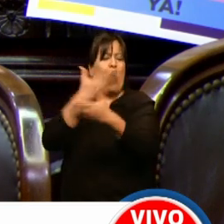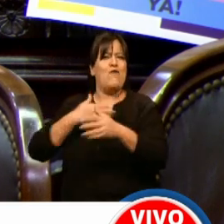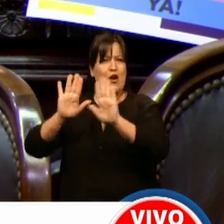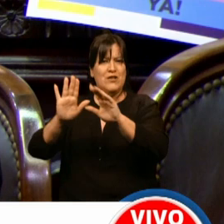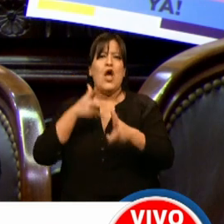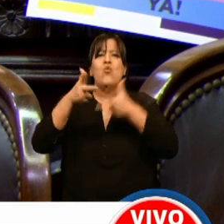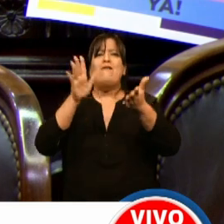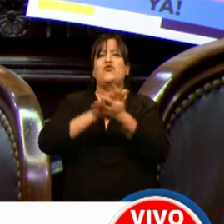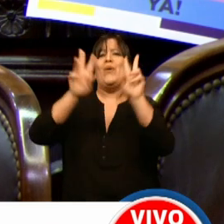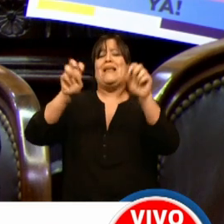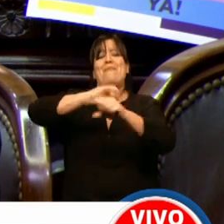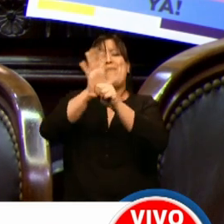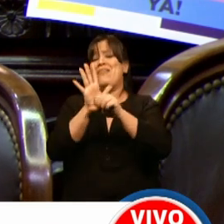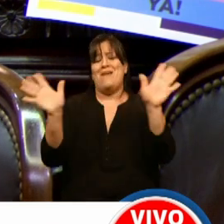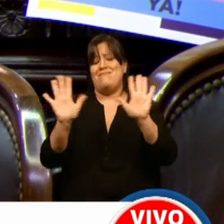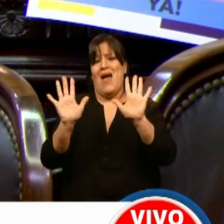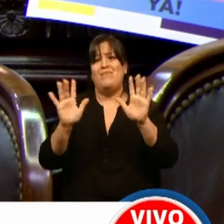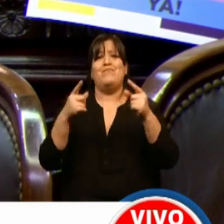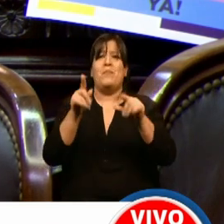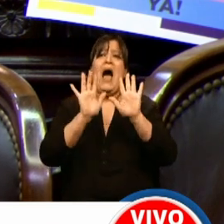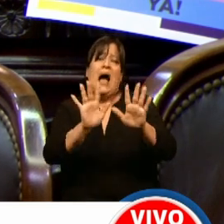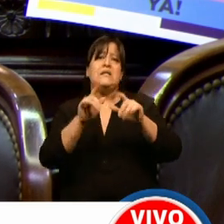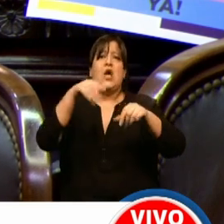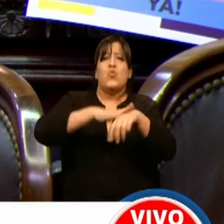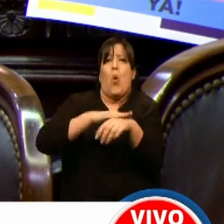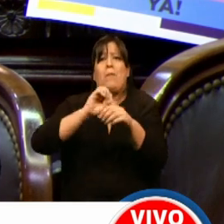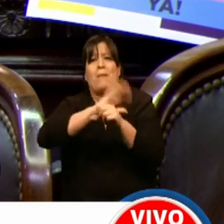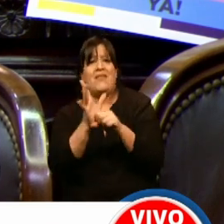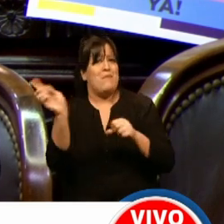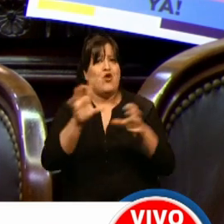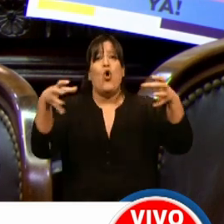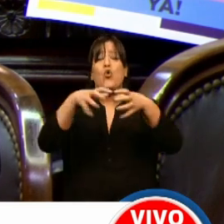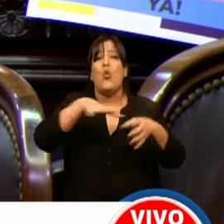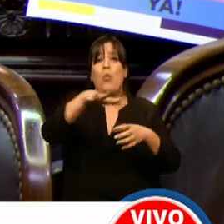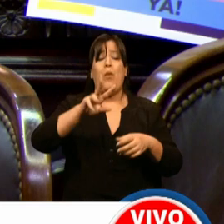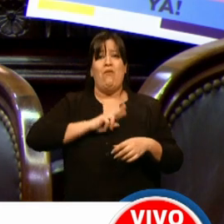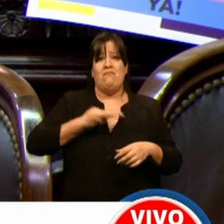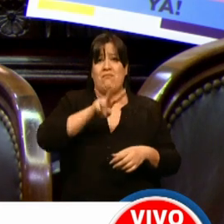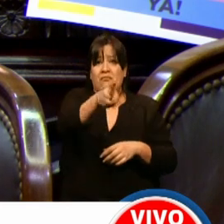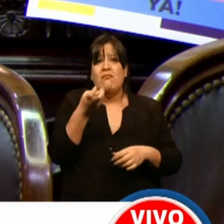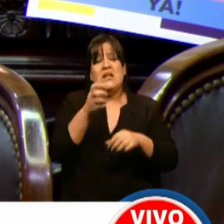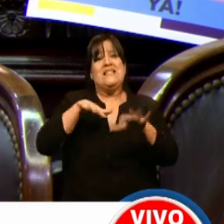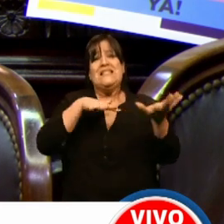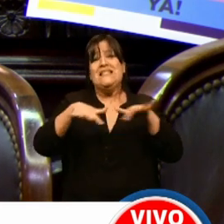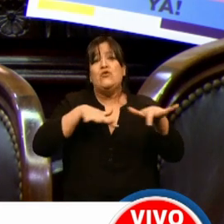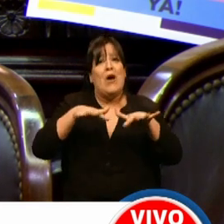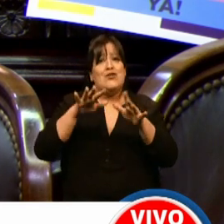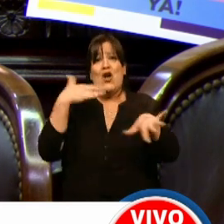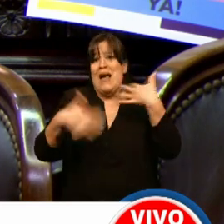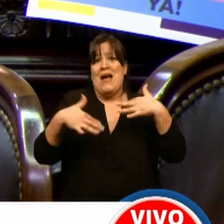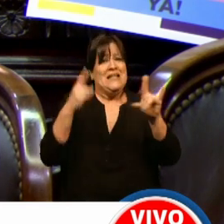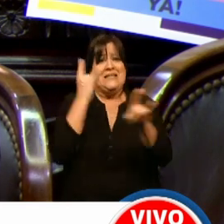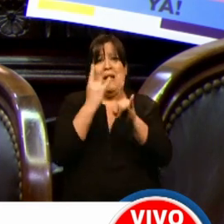voy a hablar de la pandemia porque no puedo decir que es tenaz y por la situación de pandemia porque el colectivo otro sin través ha estado en situación de emergencia siempre